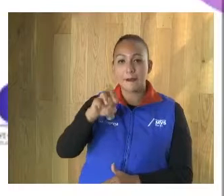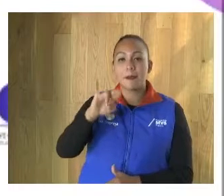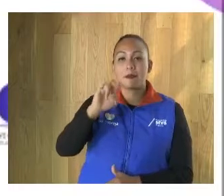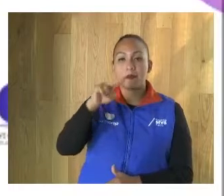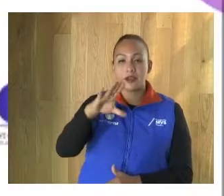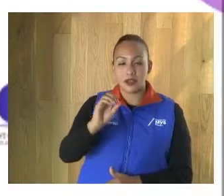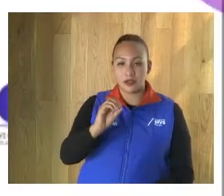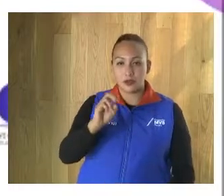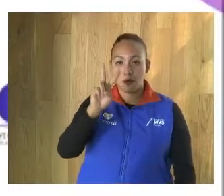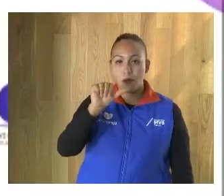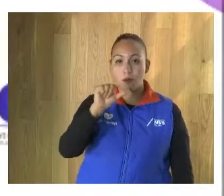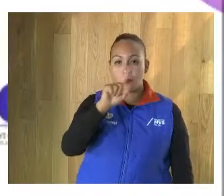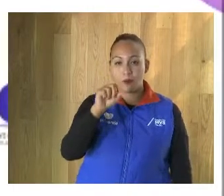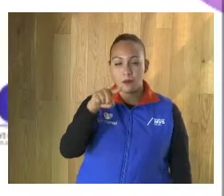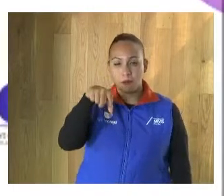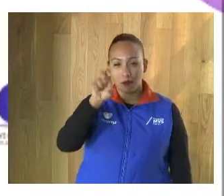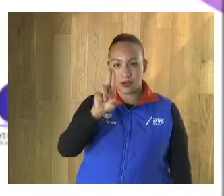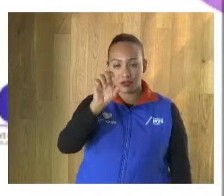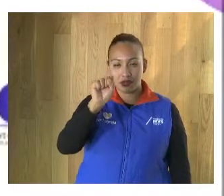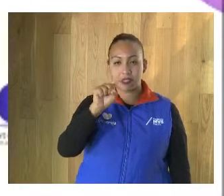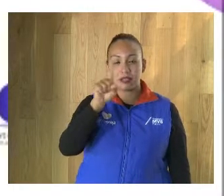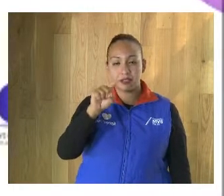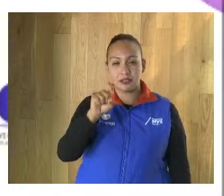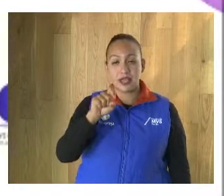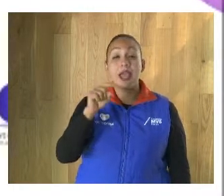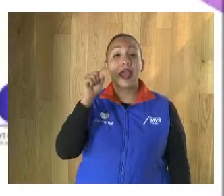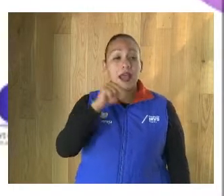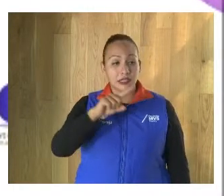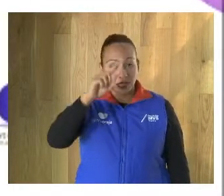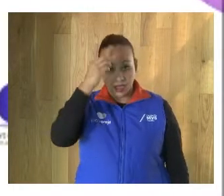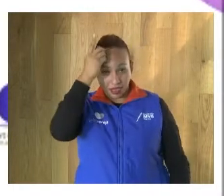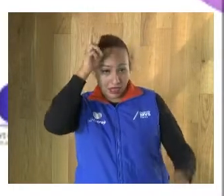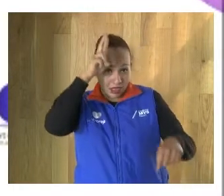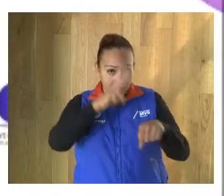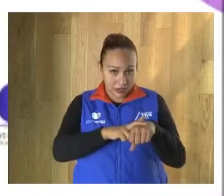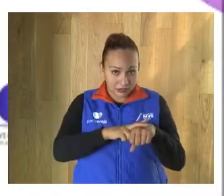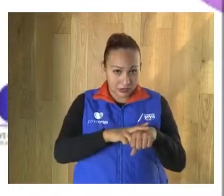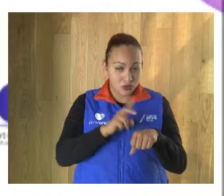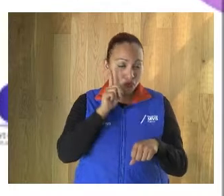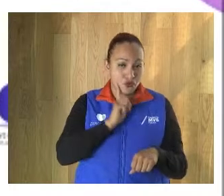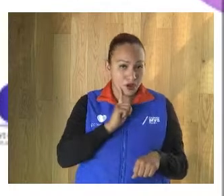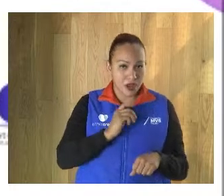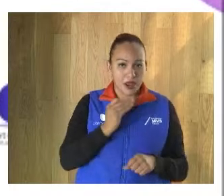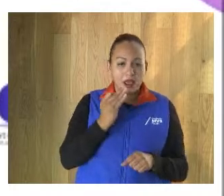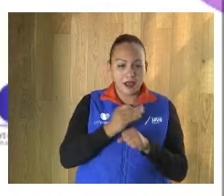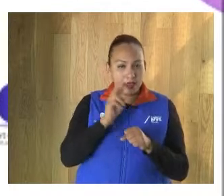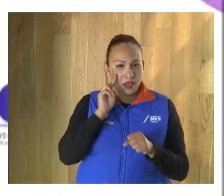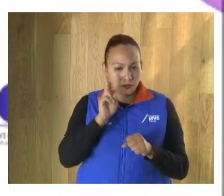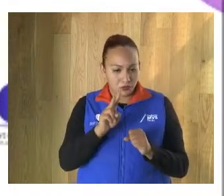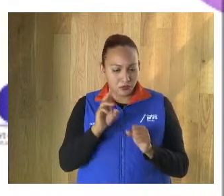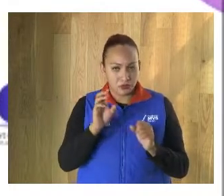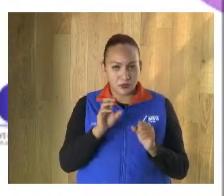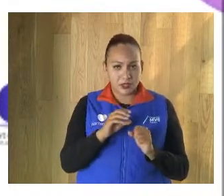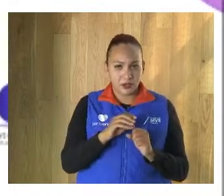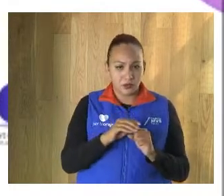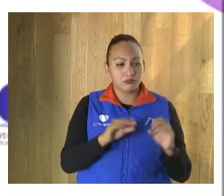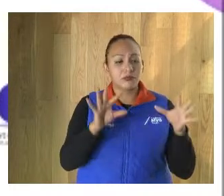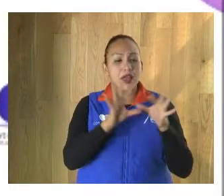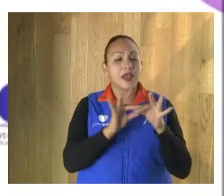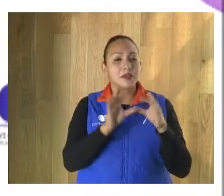Vázquez, que es directora de Cabal Consulting. Exacto. Estamos viendo su CV, o sea, su semblanza más